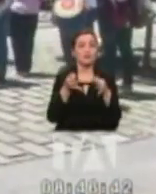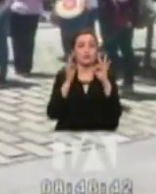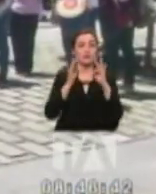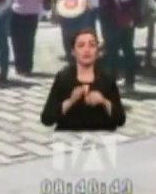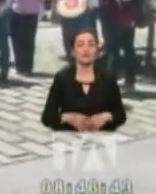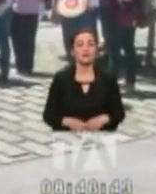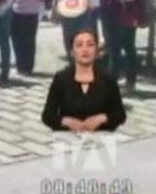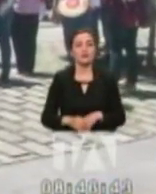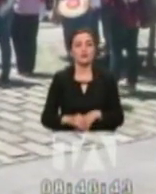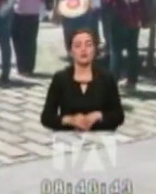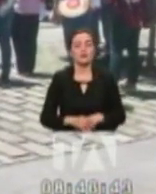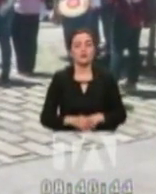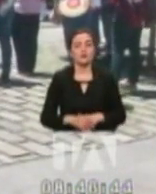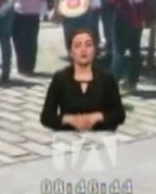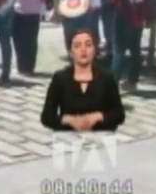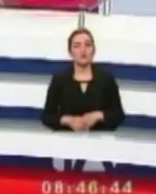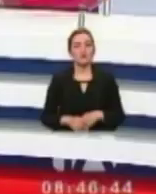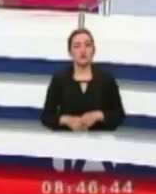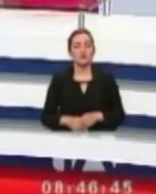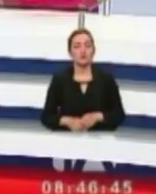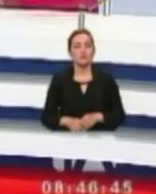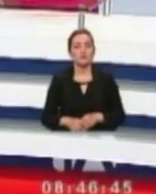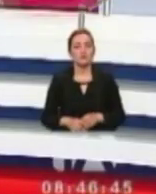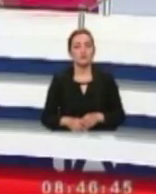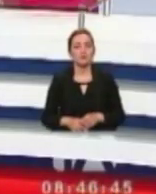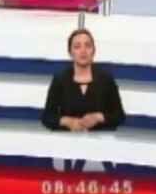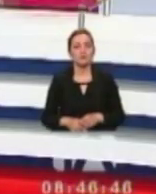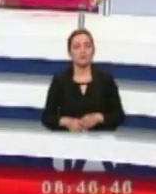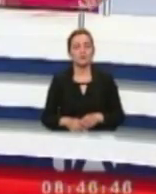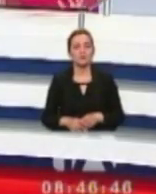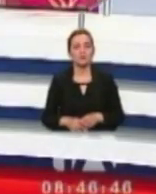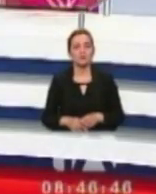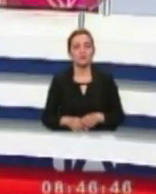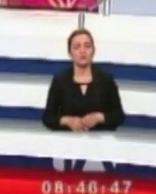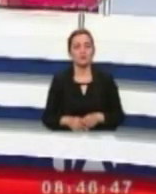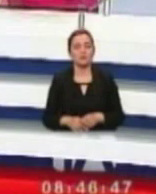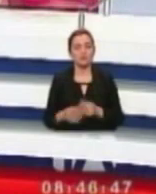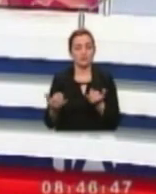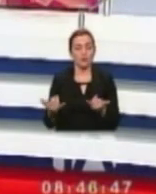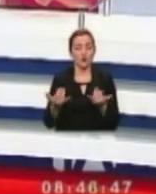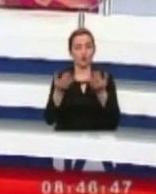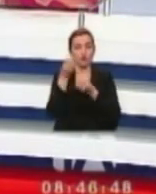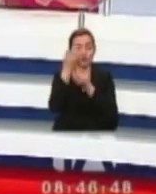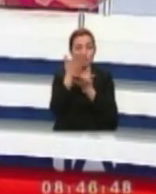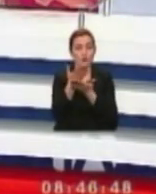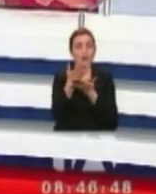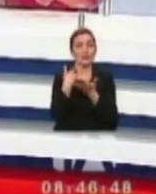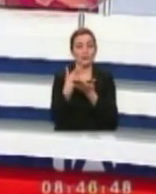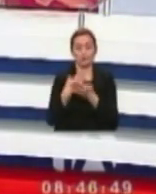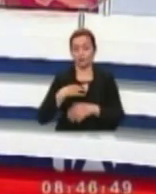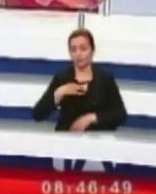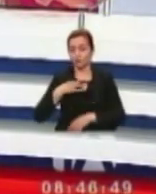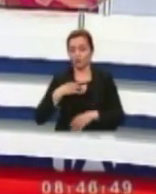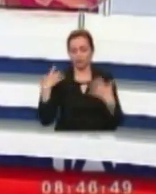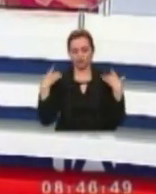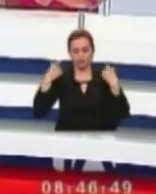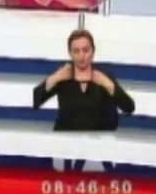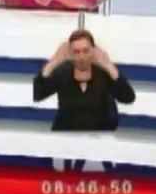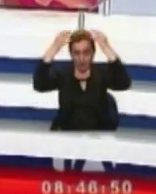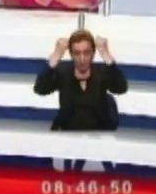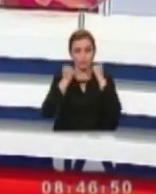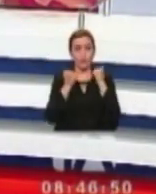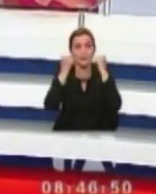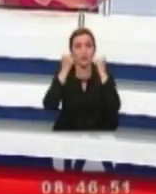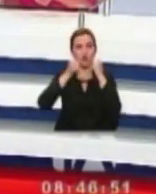febrero. Helen Quiñones, 24 horas. Bueno, ahora le contamos que voluntarios disfrazados de superhéroes rindieron un homenaje a